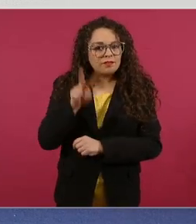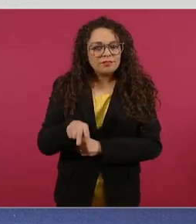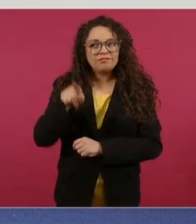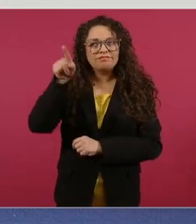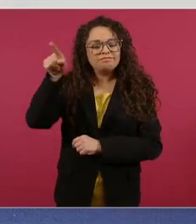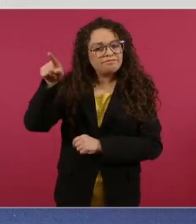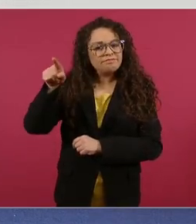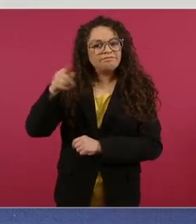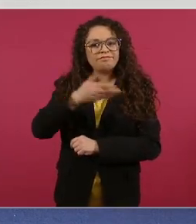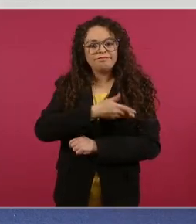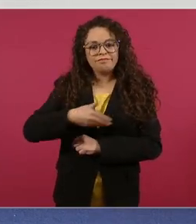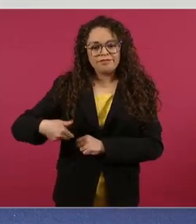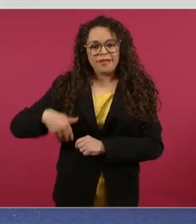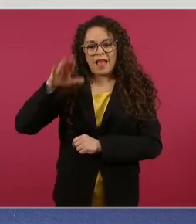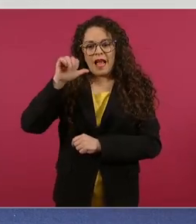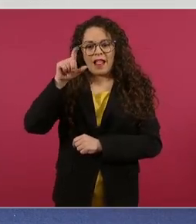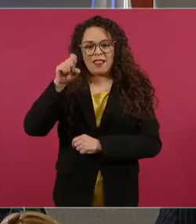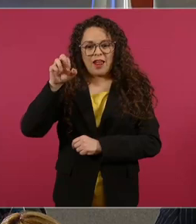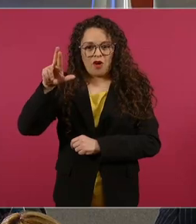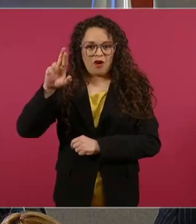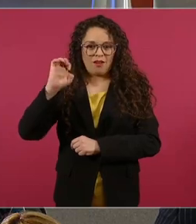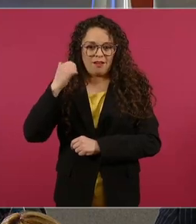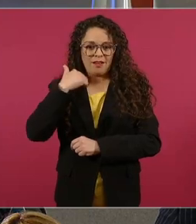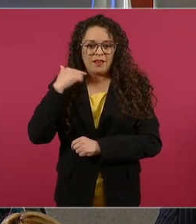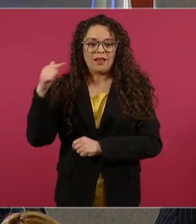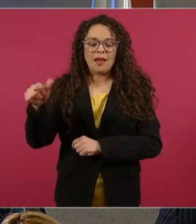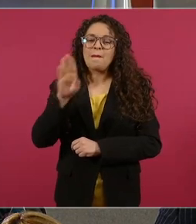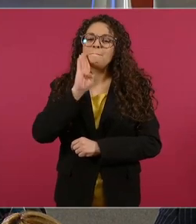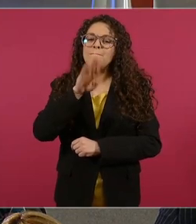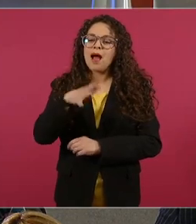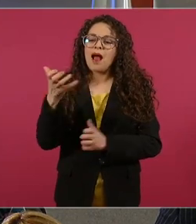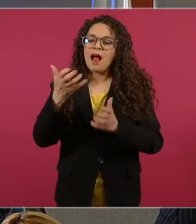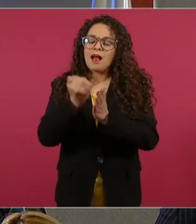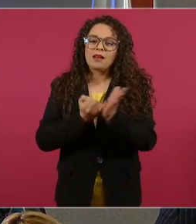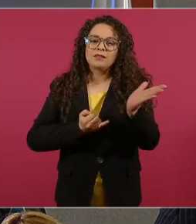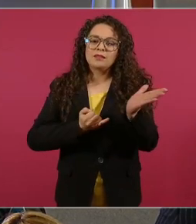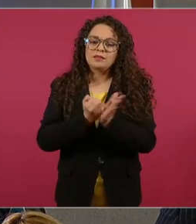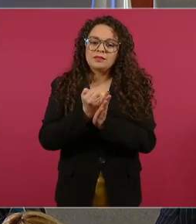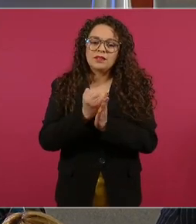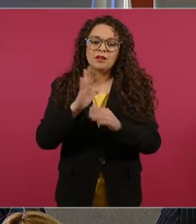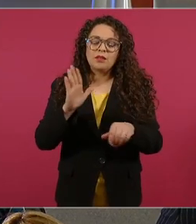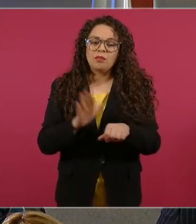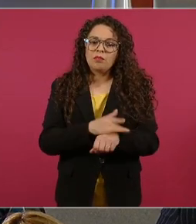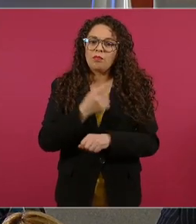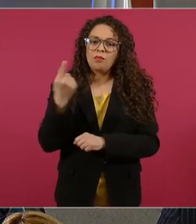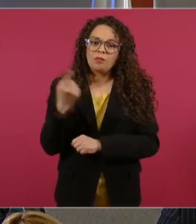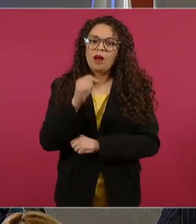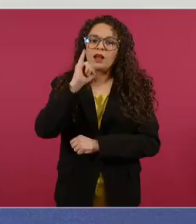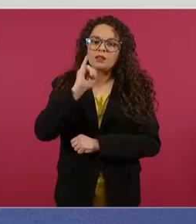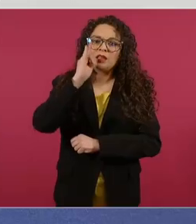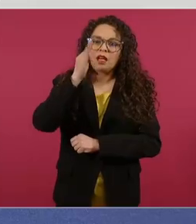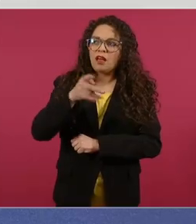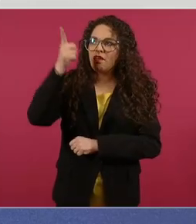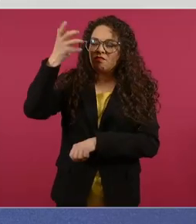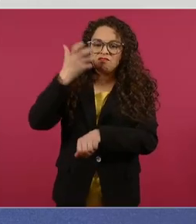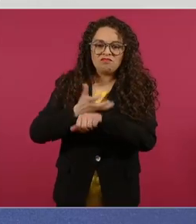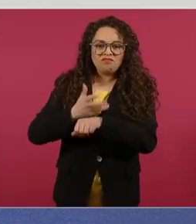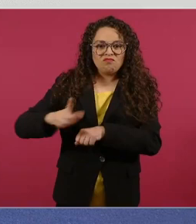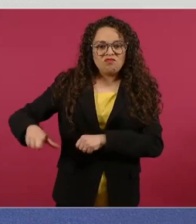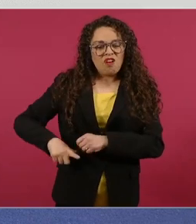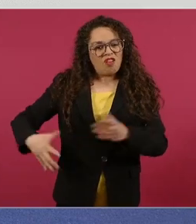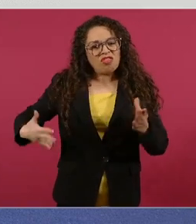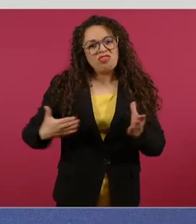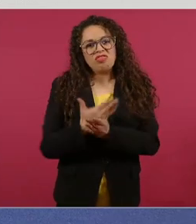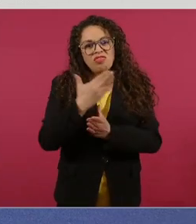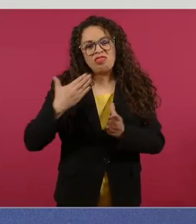permitir la intervención sin límite y prepotente del gobierno de Estados Unidos